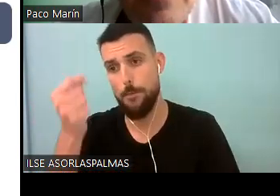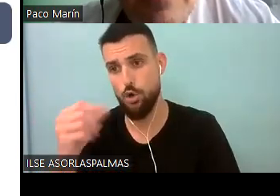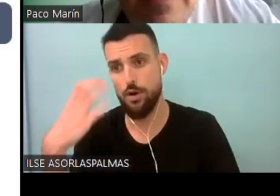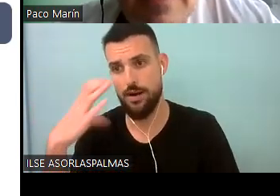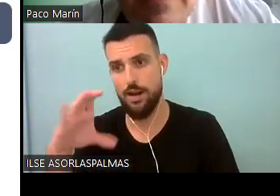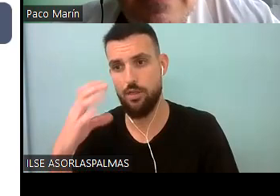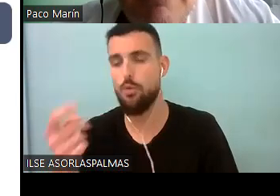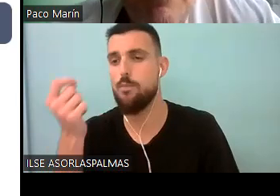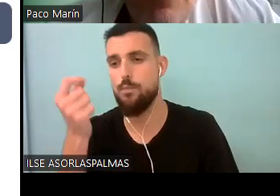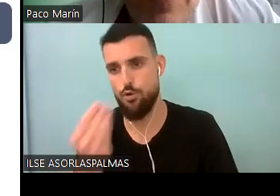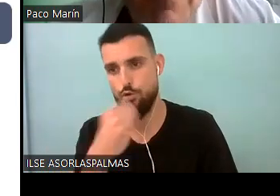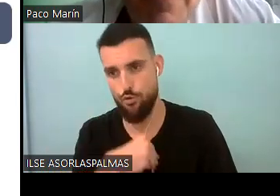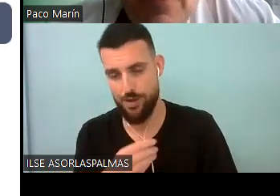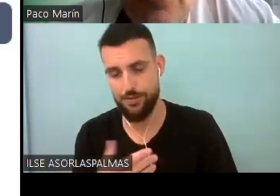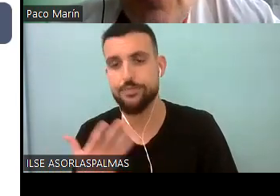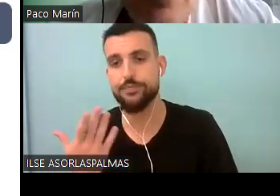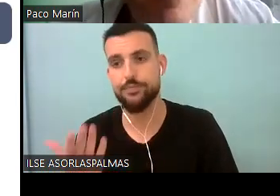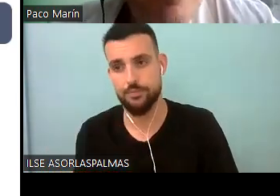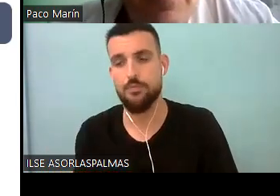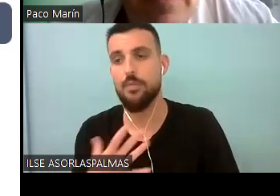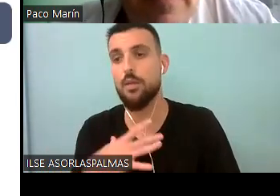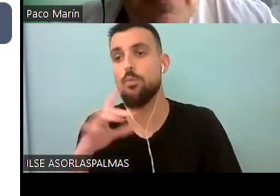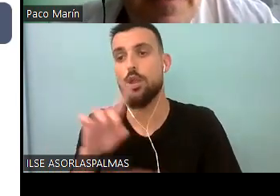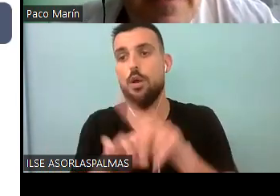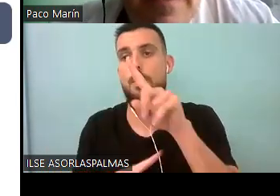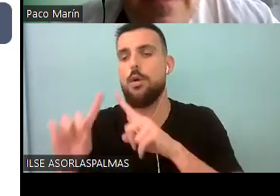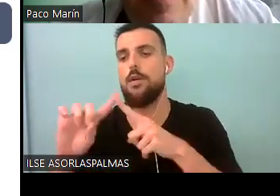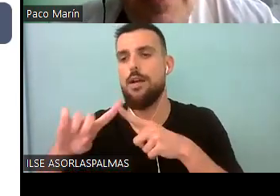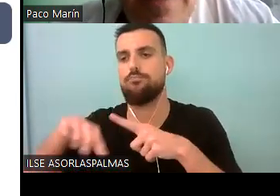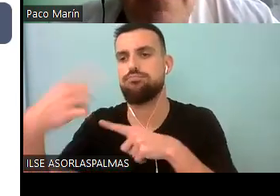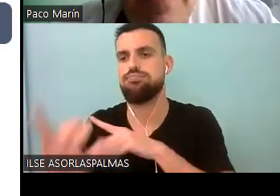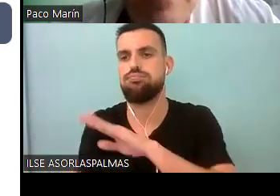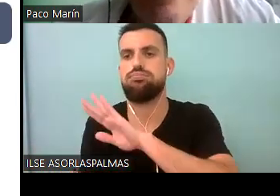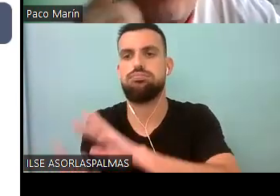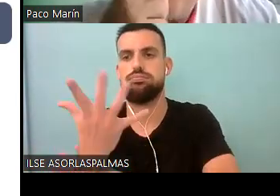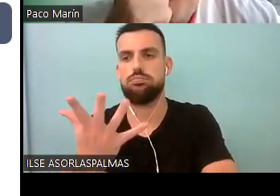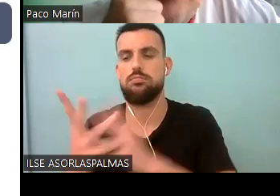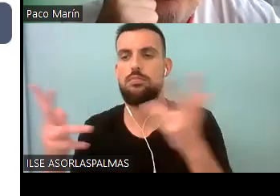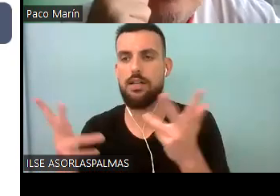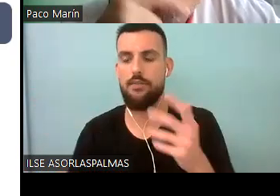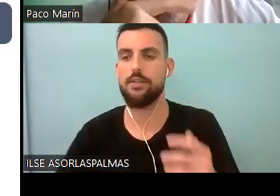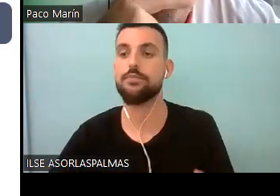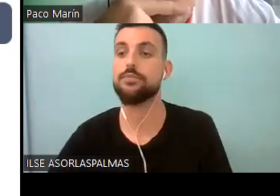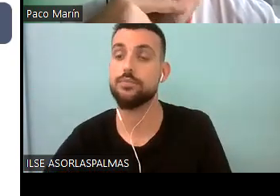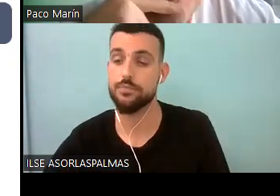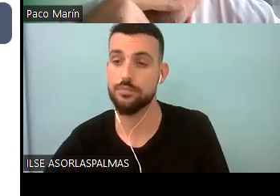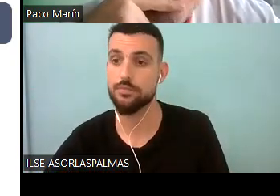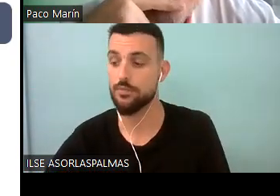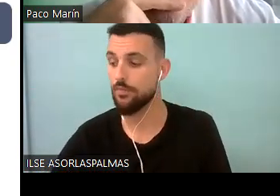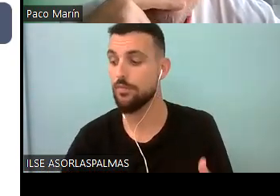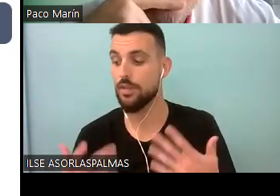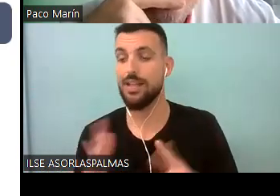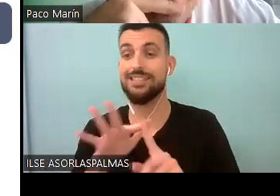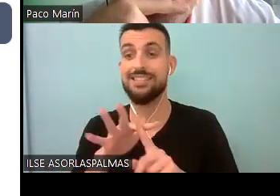calcio y pueden aparecer todos estos problemas, se pueden agravar. Entonces, en estos casos sí que